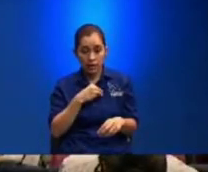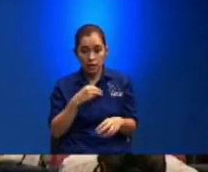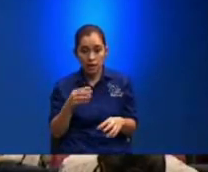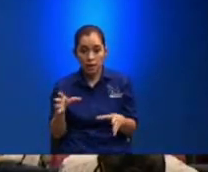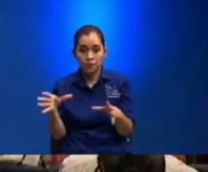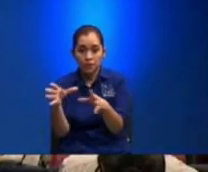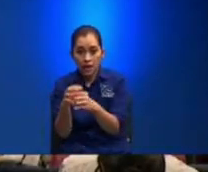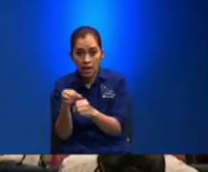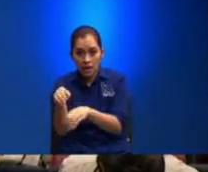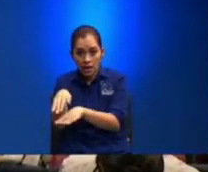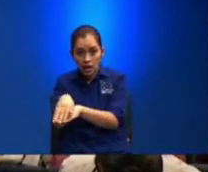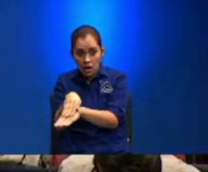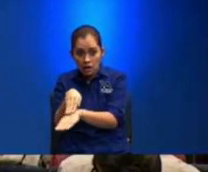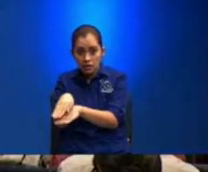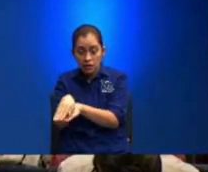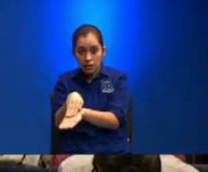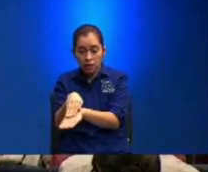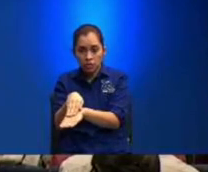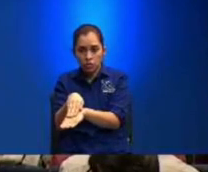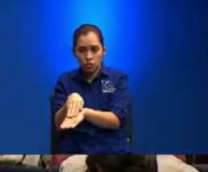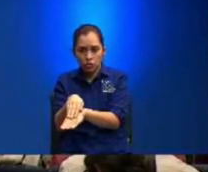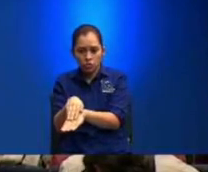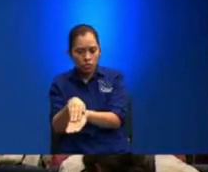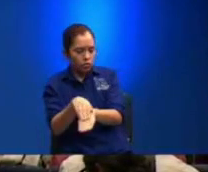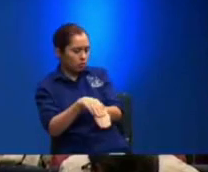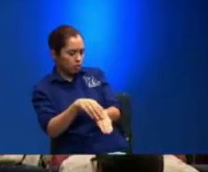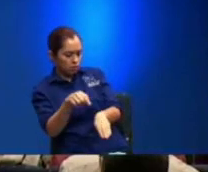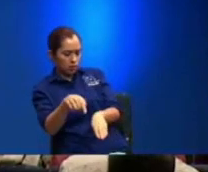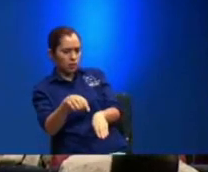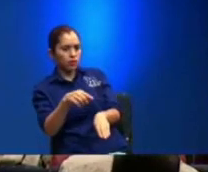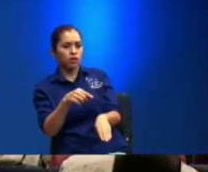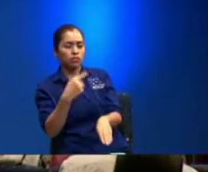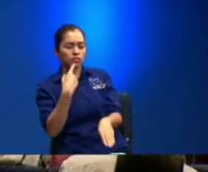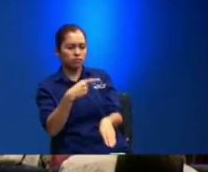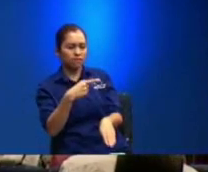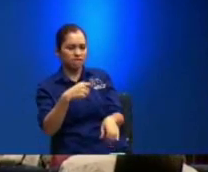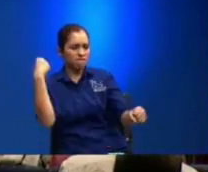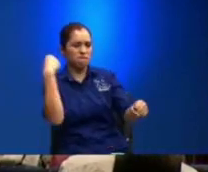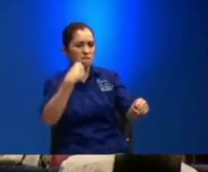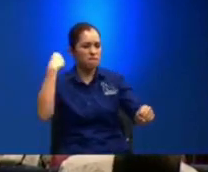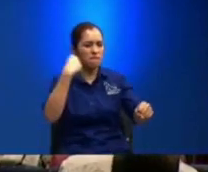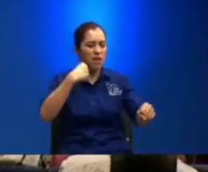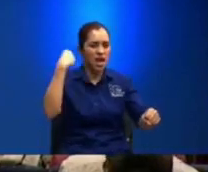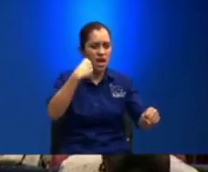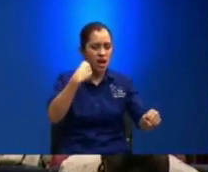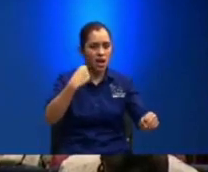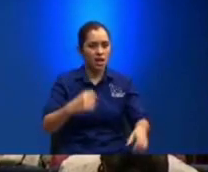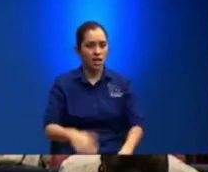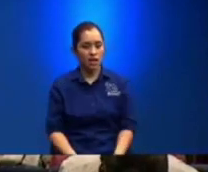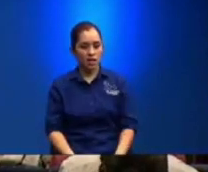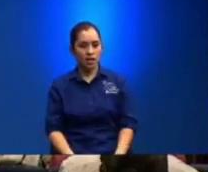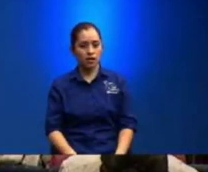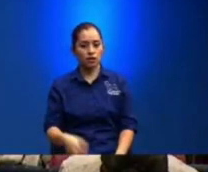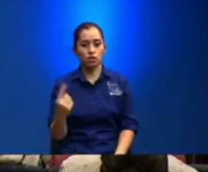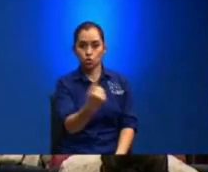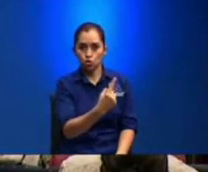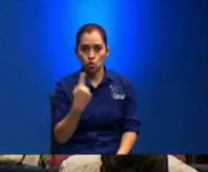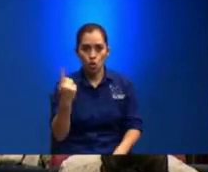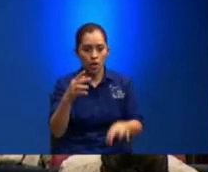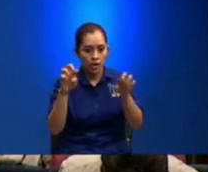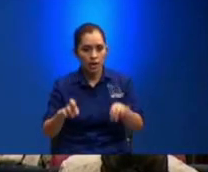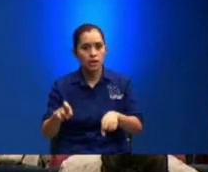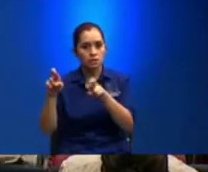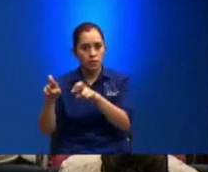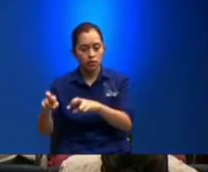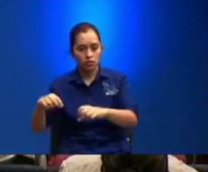ahí y le dieron una paliza en medio del concierto y así incita con es el lenguaje obsceno